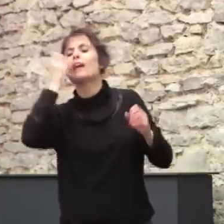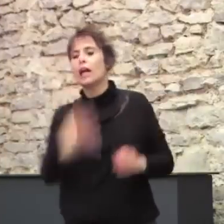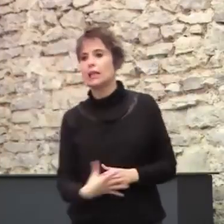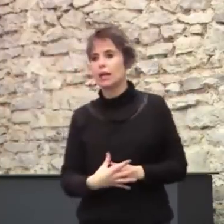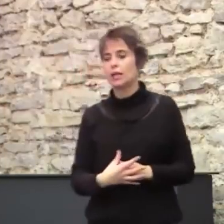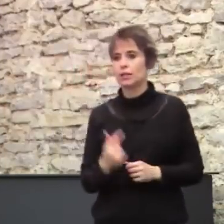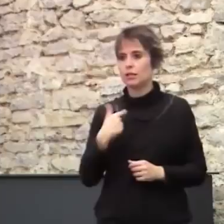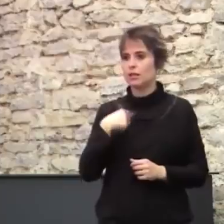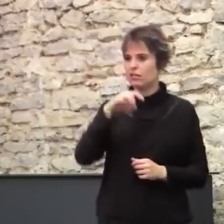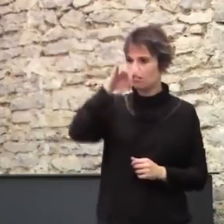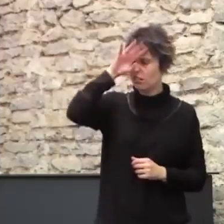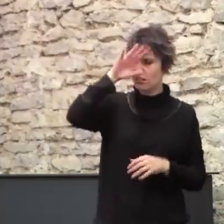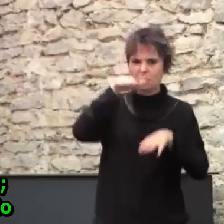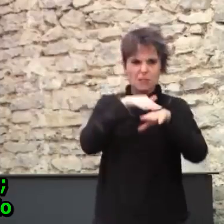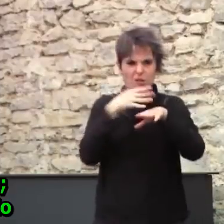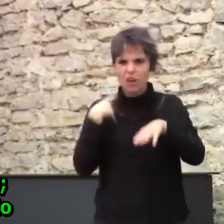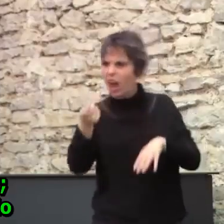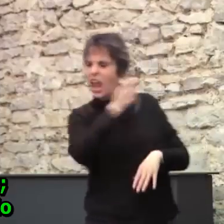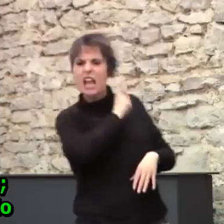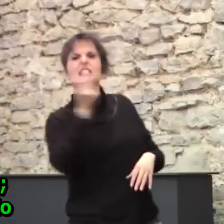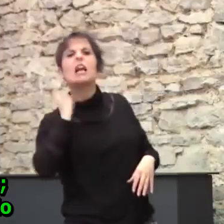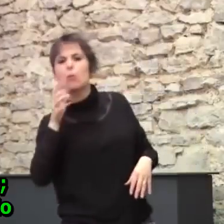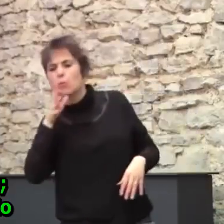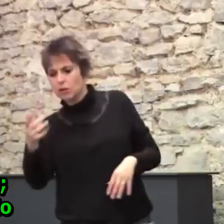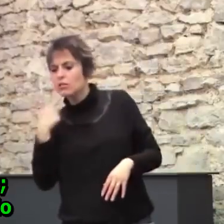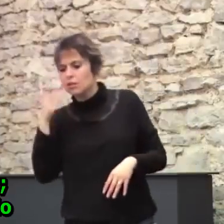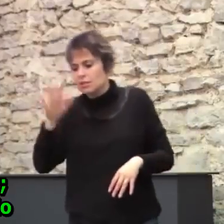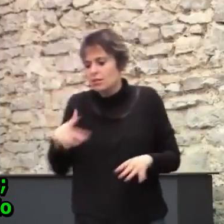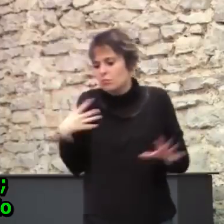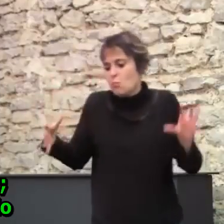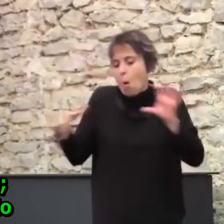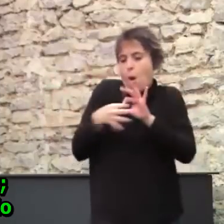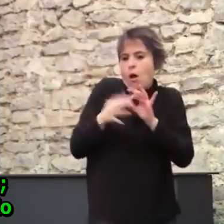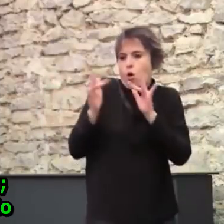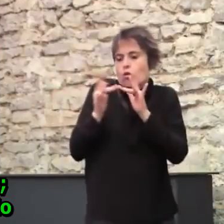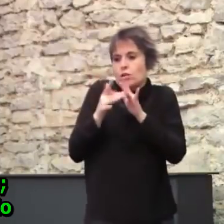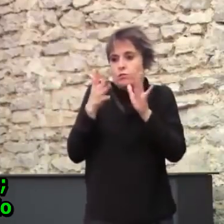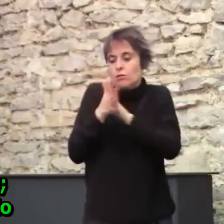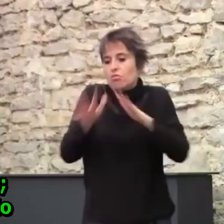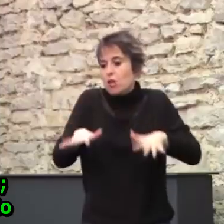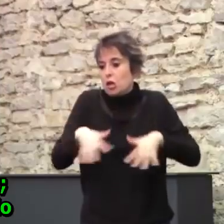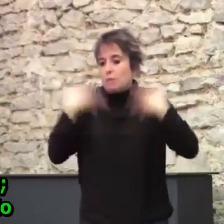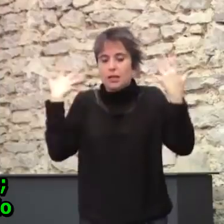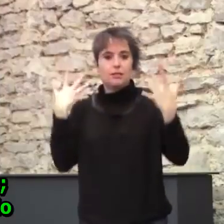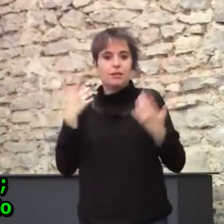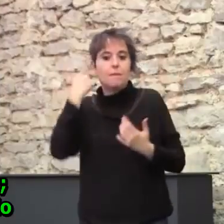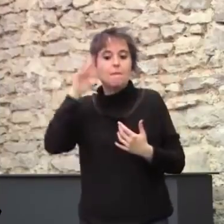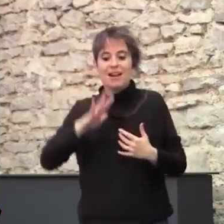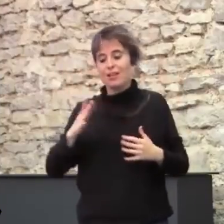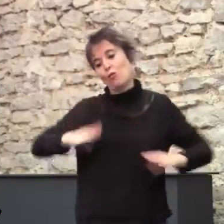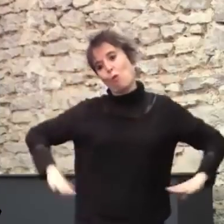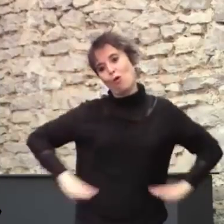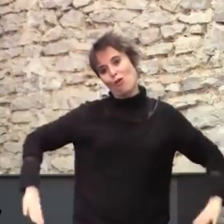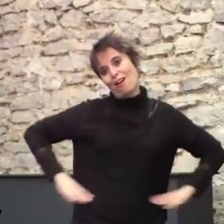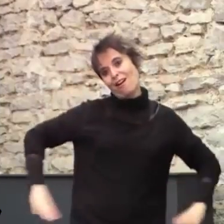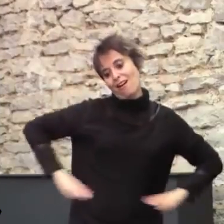Y yo me quedé alucinada, ¿cómo que lacayo? Sí, hombre, así la relación que tenéis, de repente te has echado una especie de criado, ¿no?